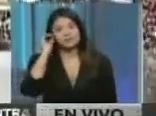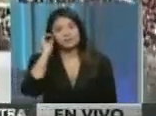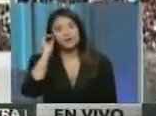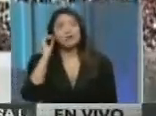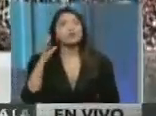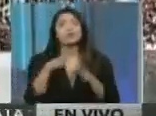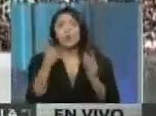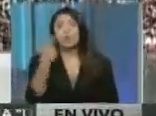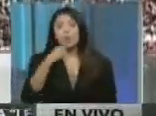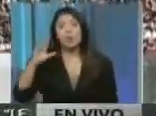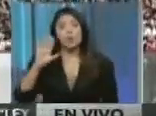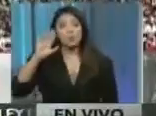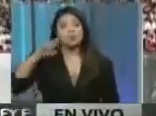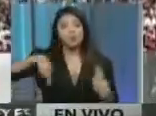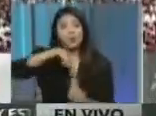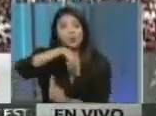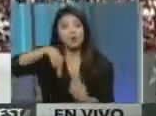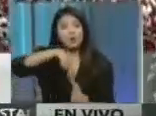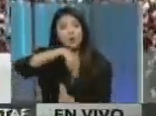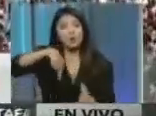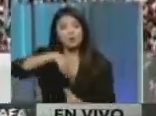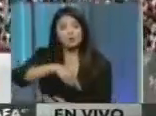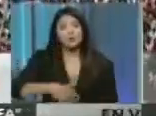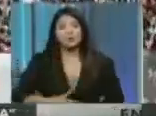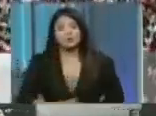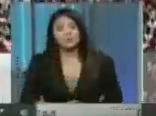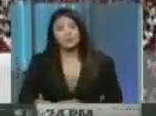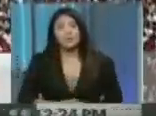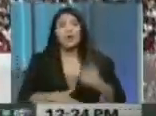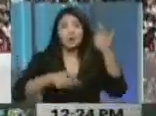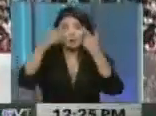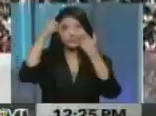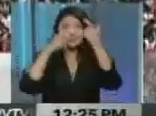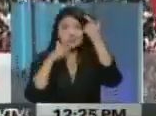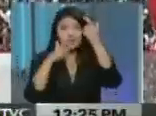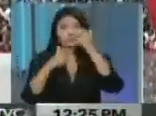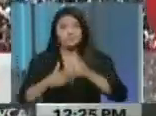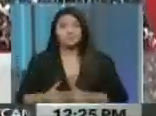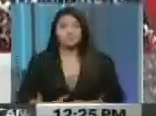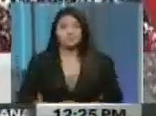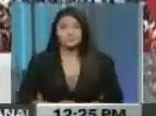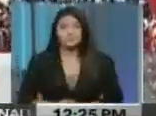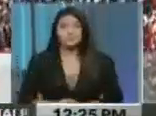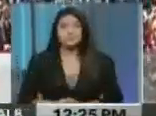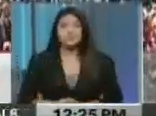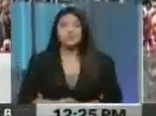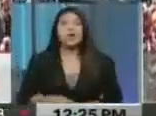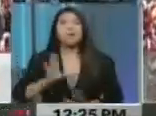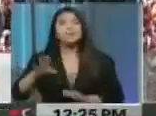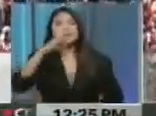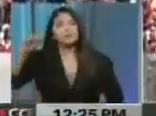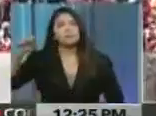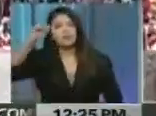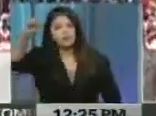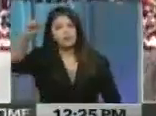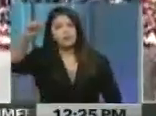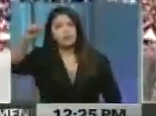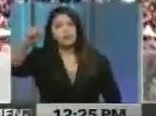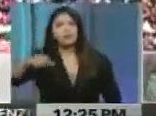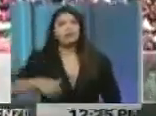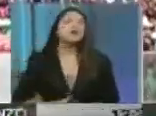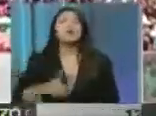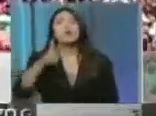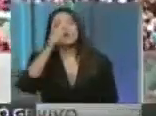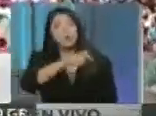comprometidos con la revolución, comprometidos con Chávez, comprometidos con Nicolás Maduro y con